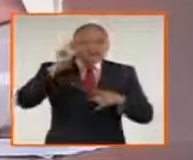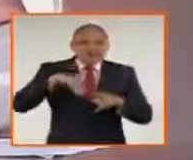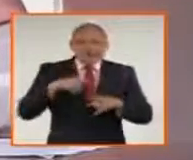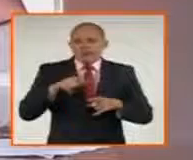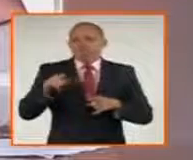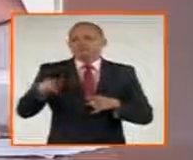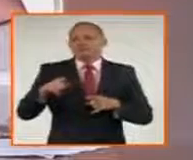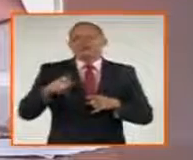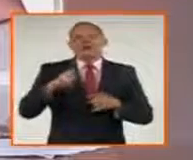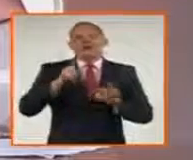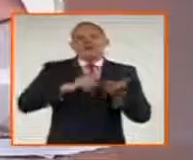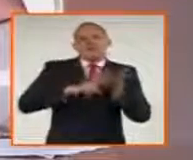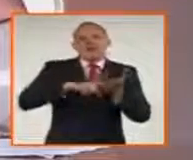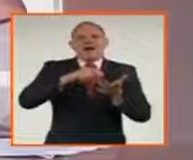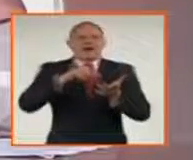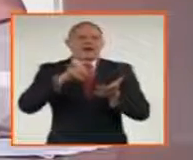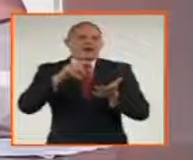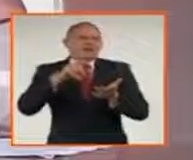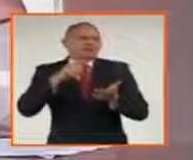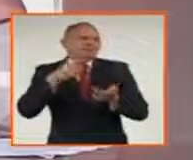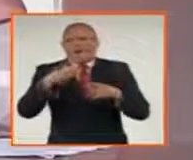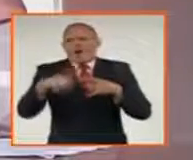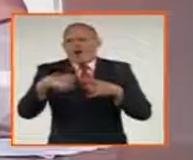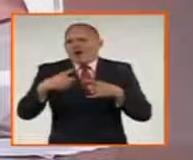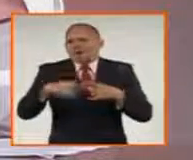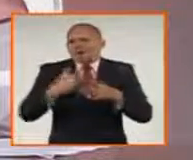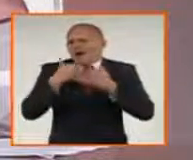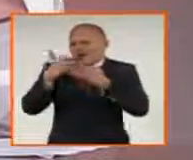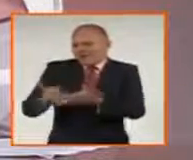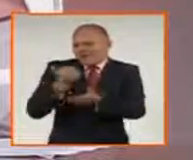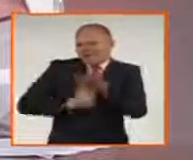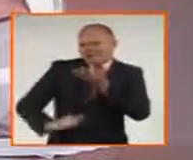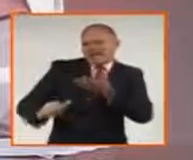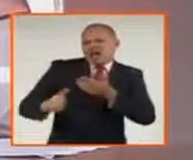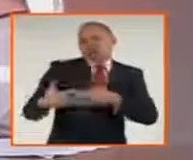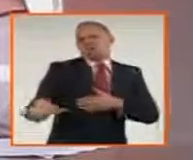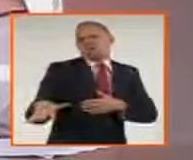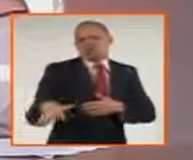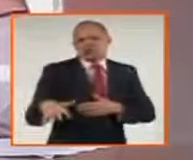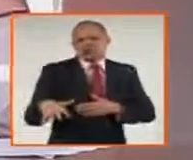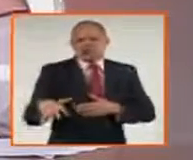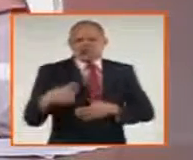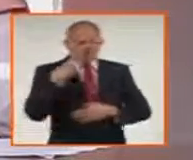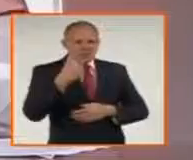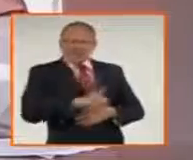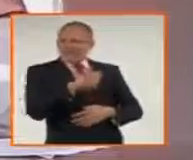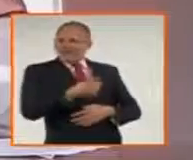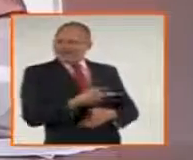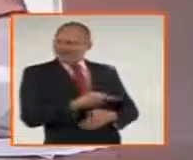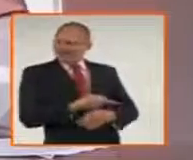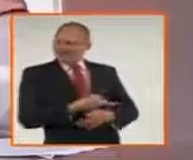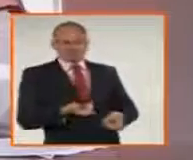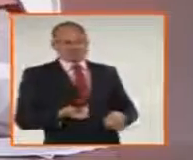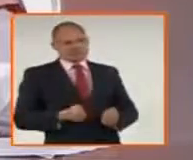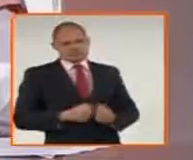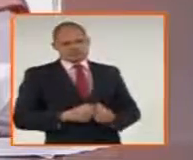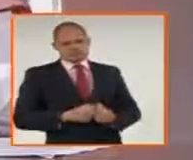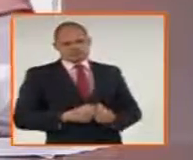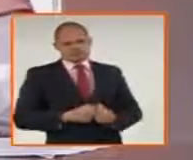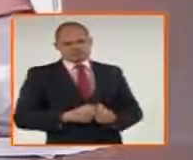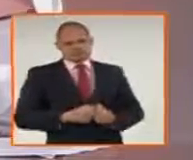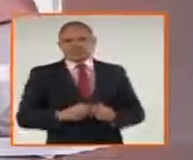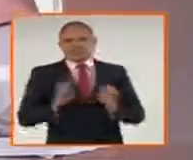sus consecuencias efectivas en el código de las familias. Entonces, realmente, poder determinar un parentesco por vía